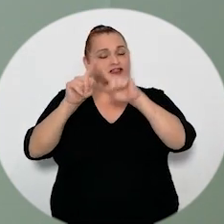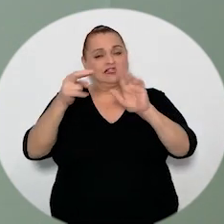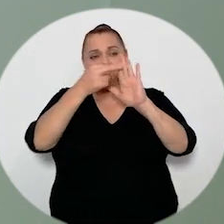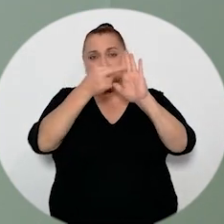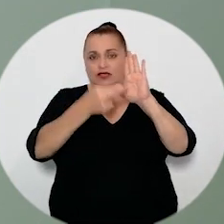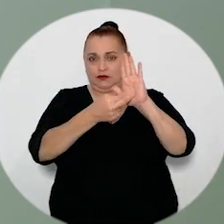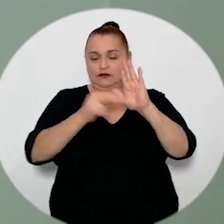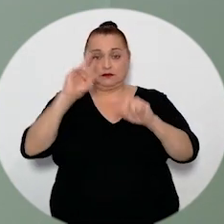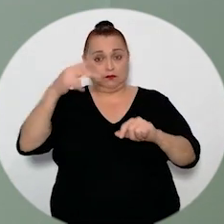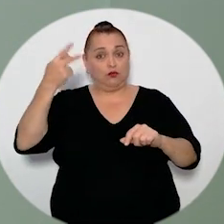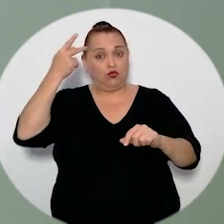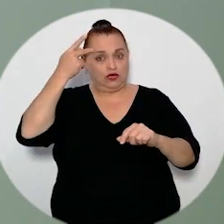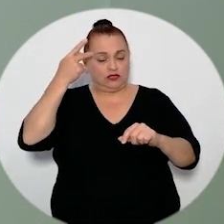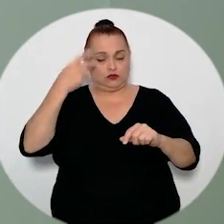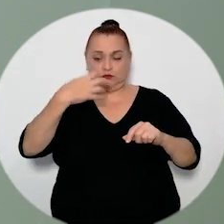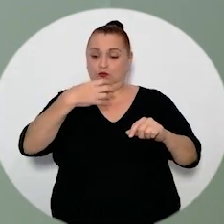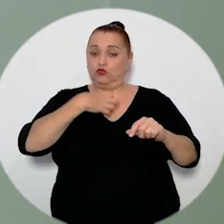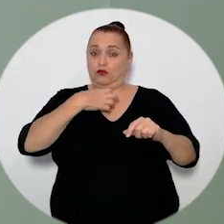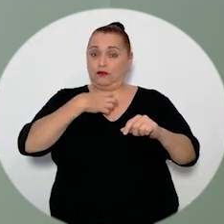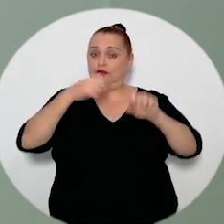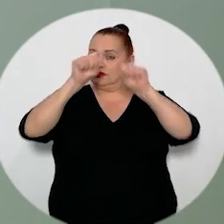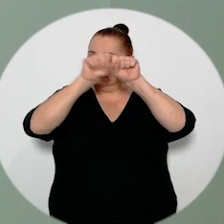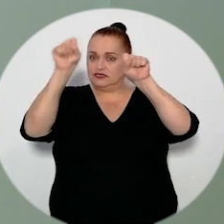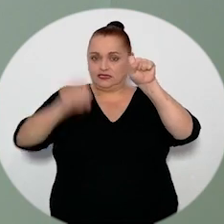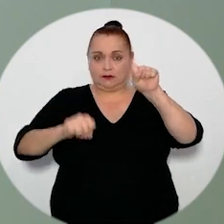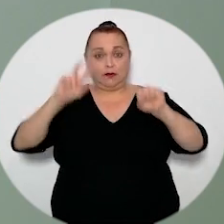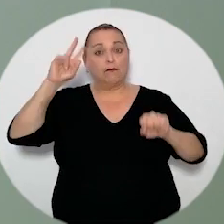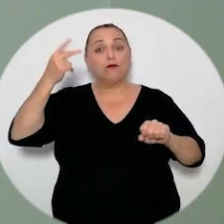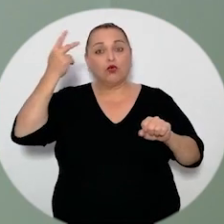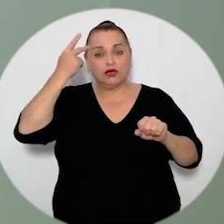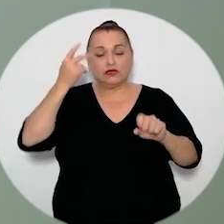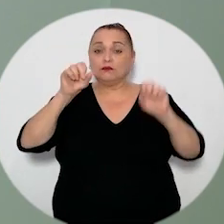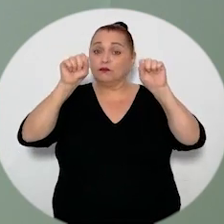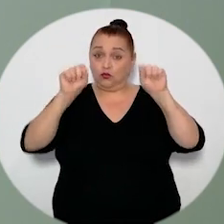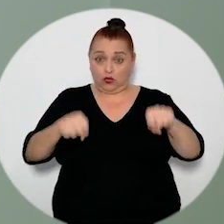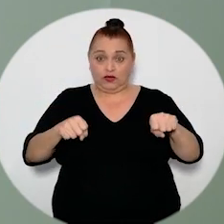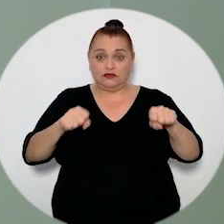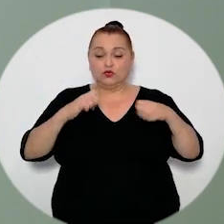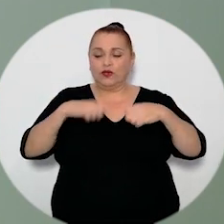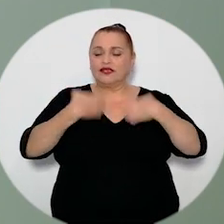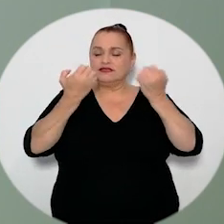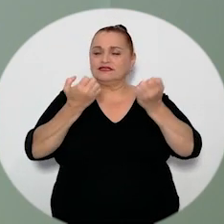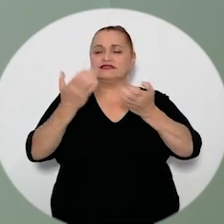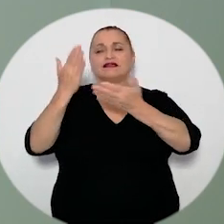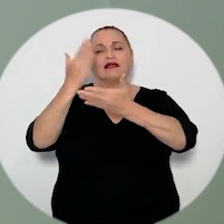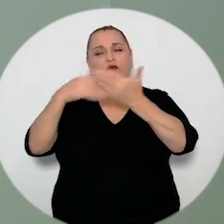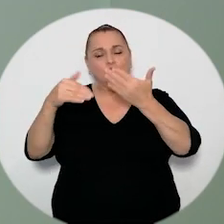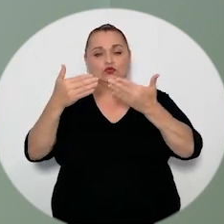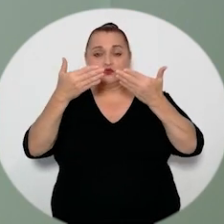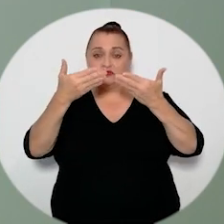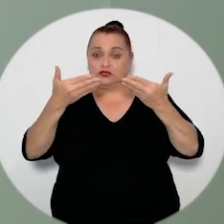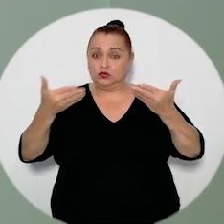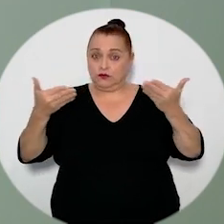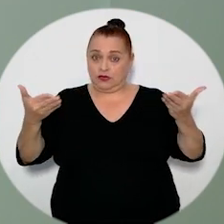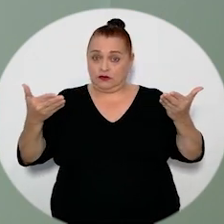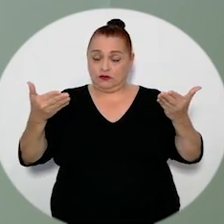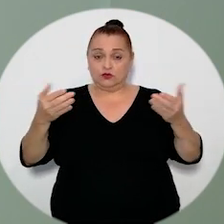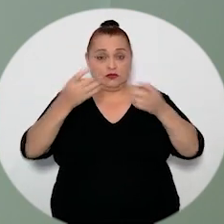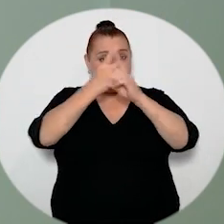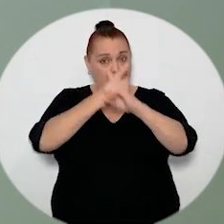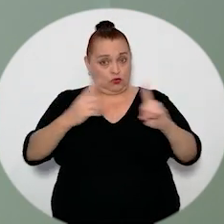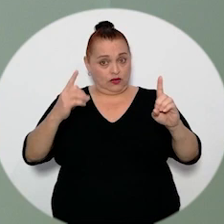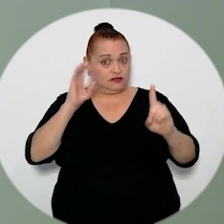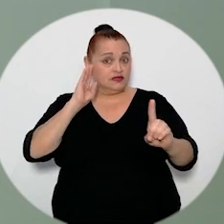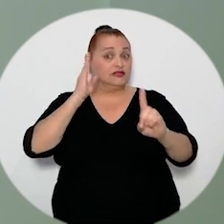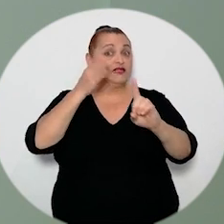regímenes políticos y no propiamente como un sistema político. Por ende, lo que existen son algunos instrumentos de la